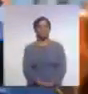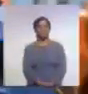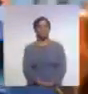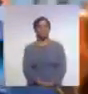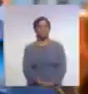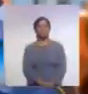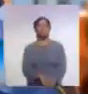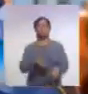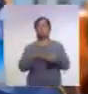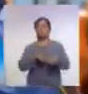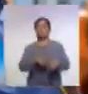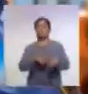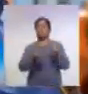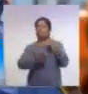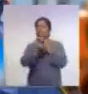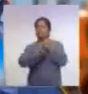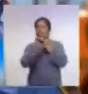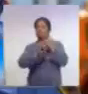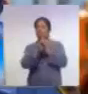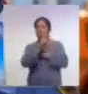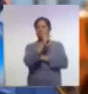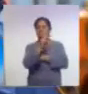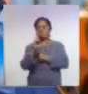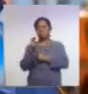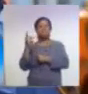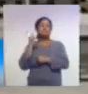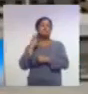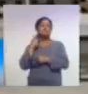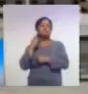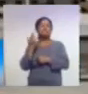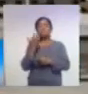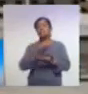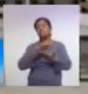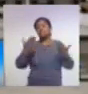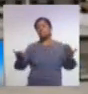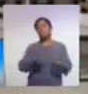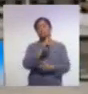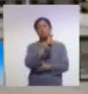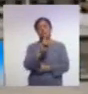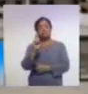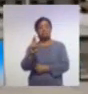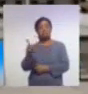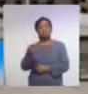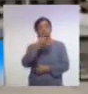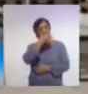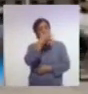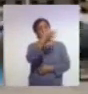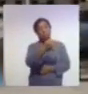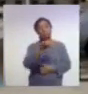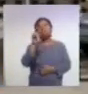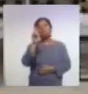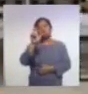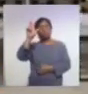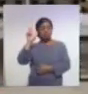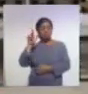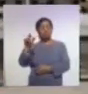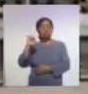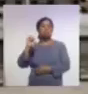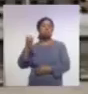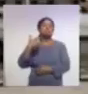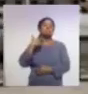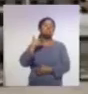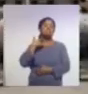Continúa la tormenta política en Puerto Rico, donde el actual gobernador saliente Ricardo Rosselló nombró este martes al excongresista